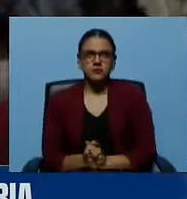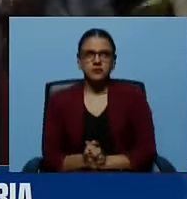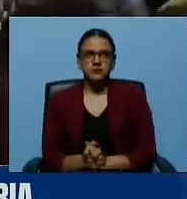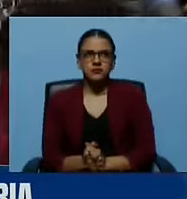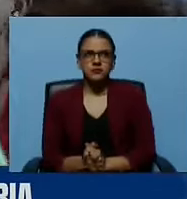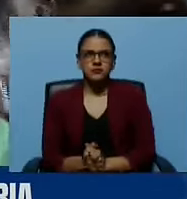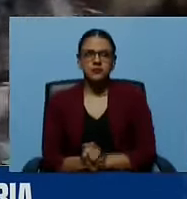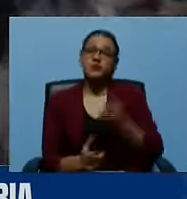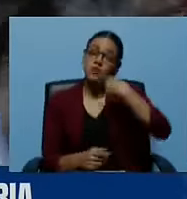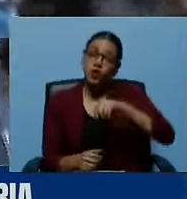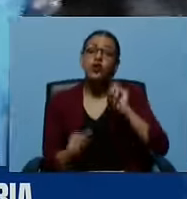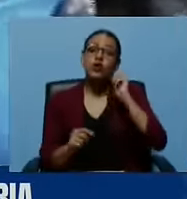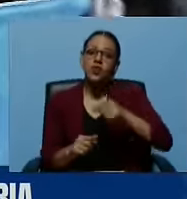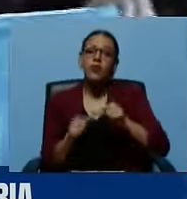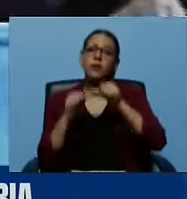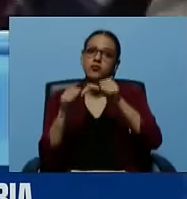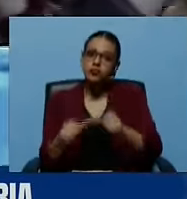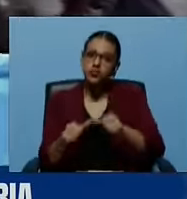Hay que seguir.